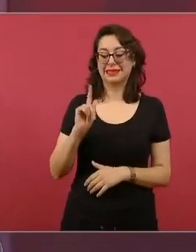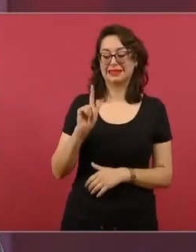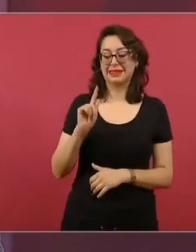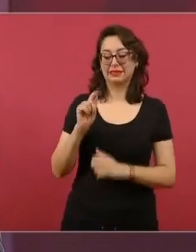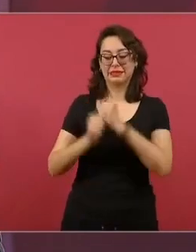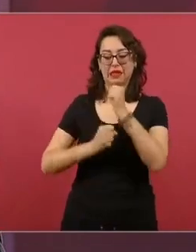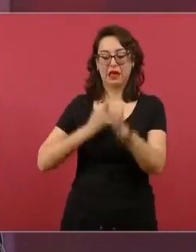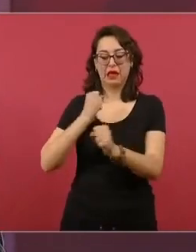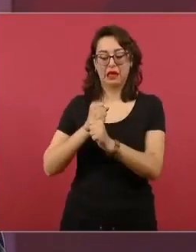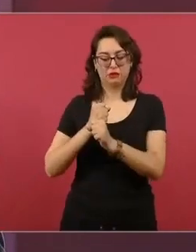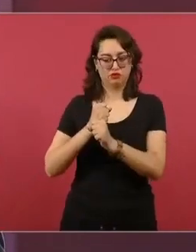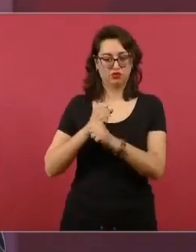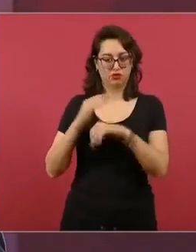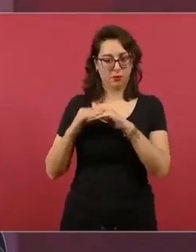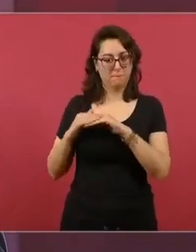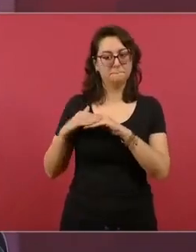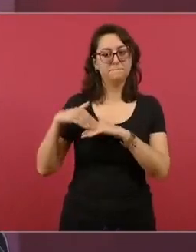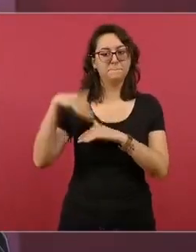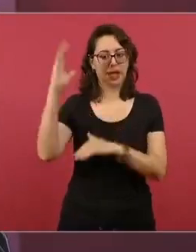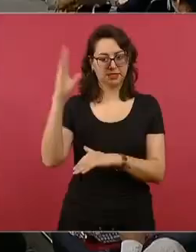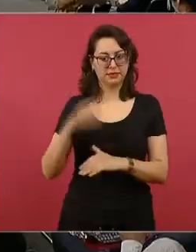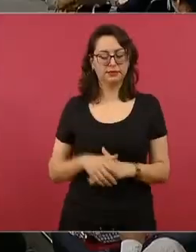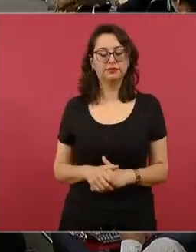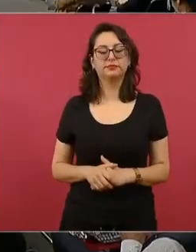Y ganamos.